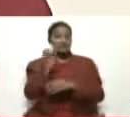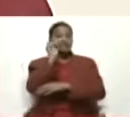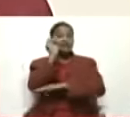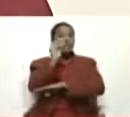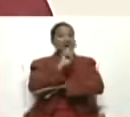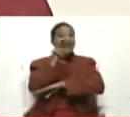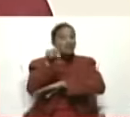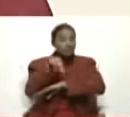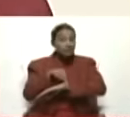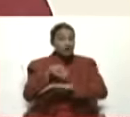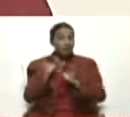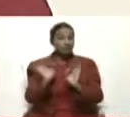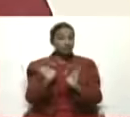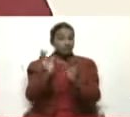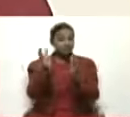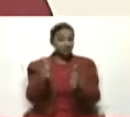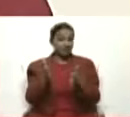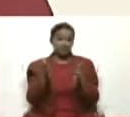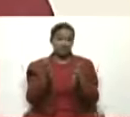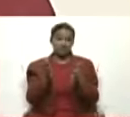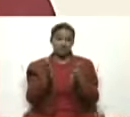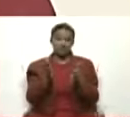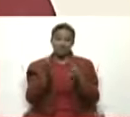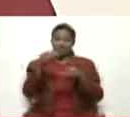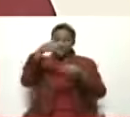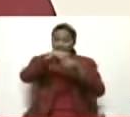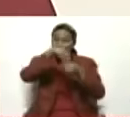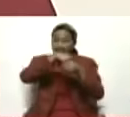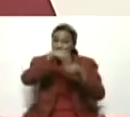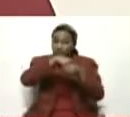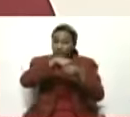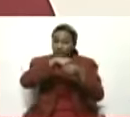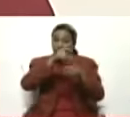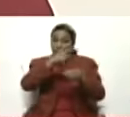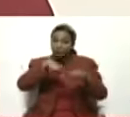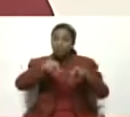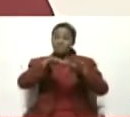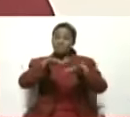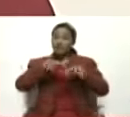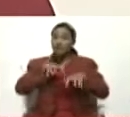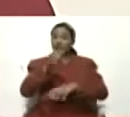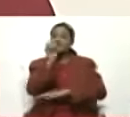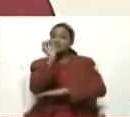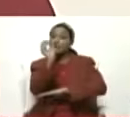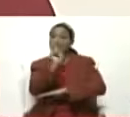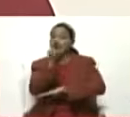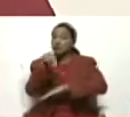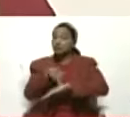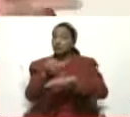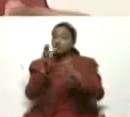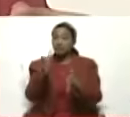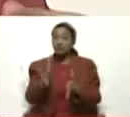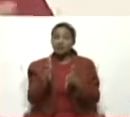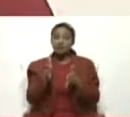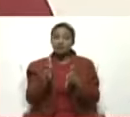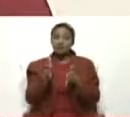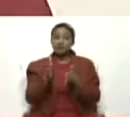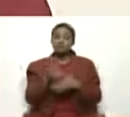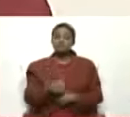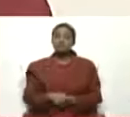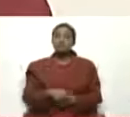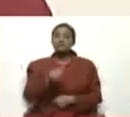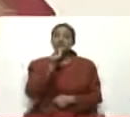Nacional, en la propia jornada de instalación de la Asamblea Nacional, quien fue